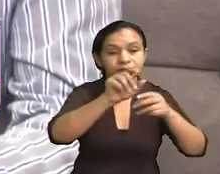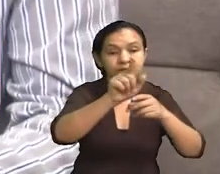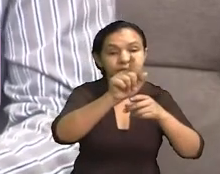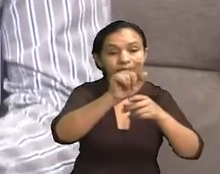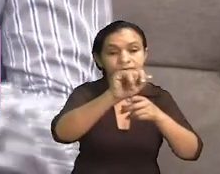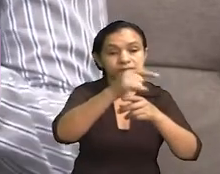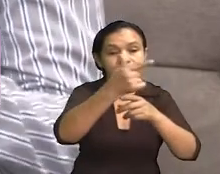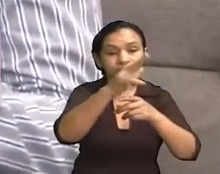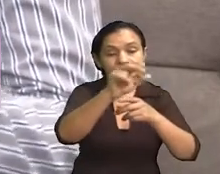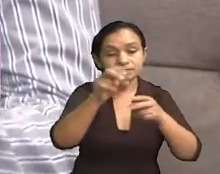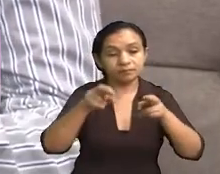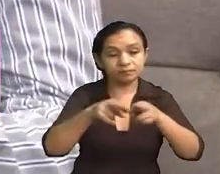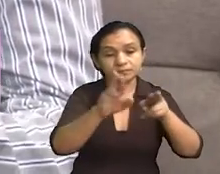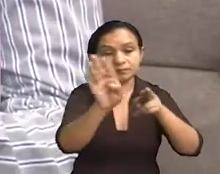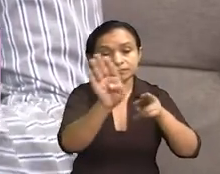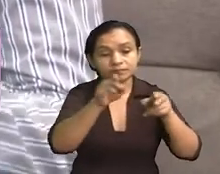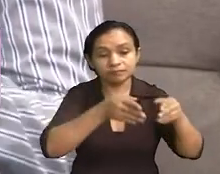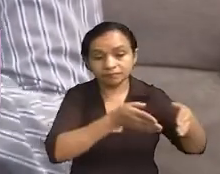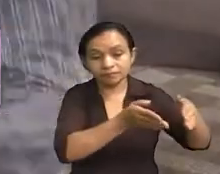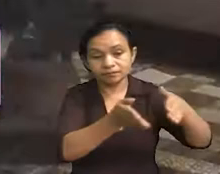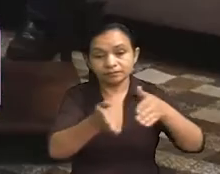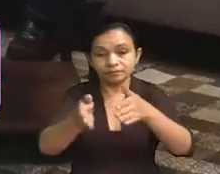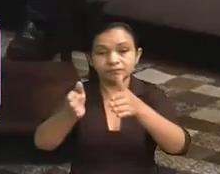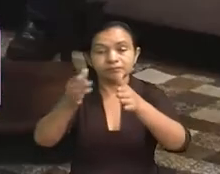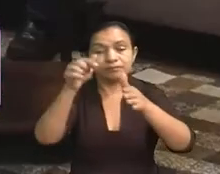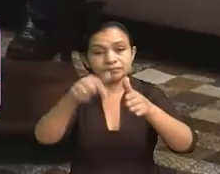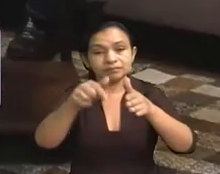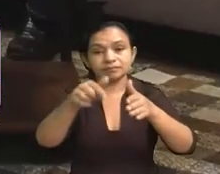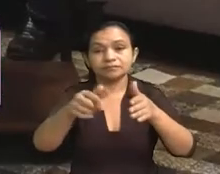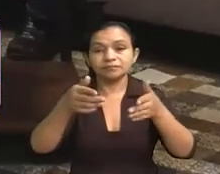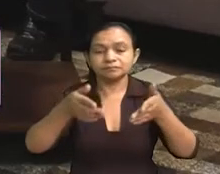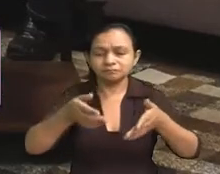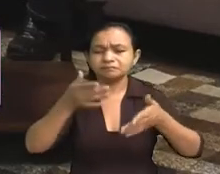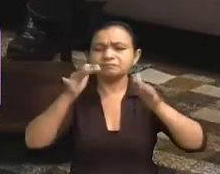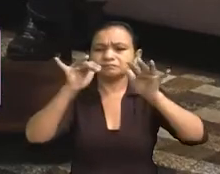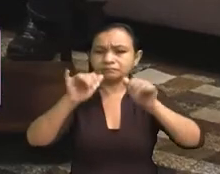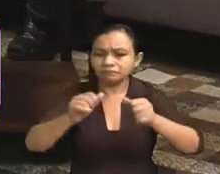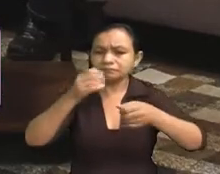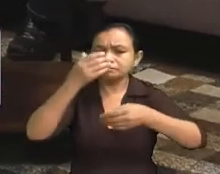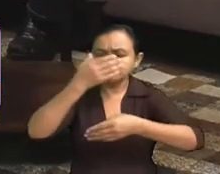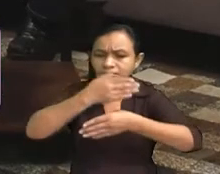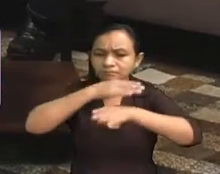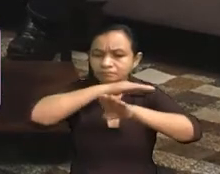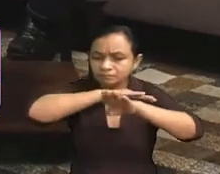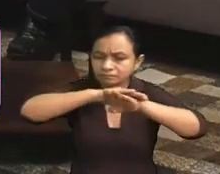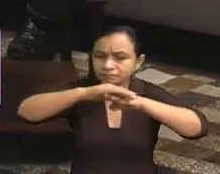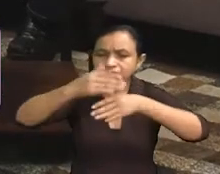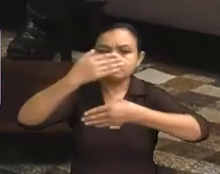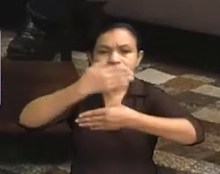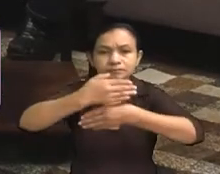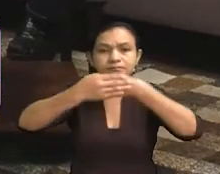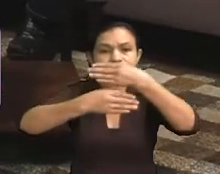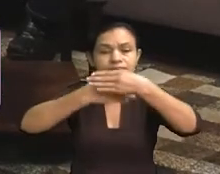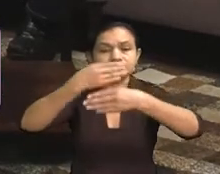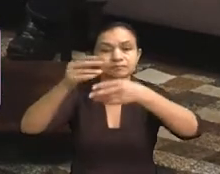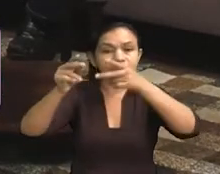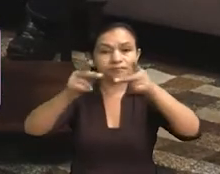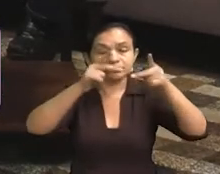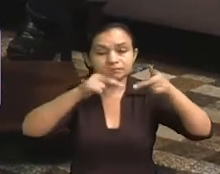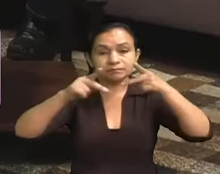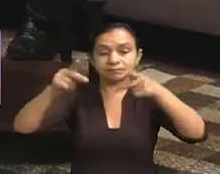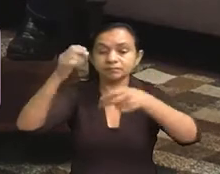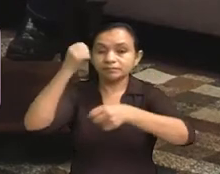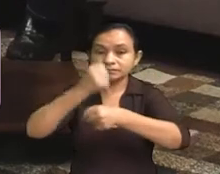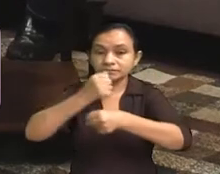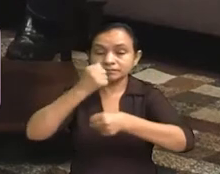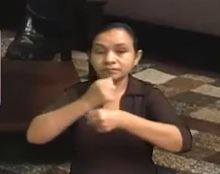Río Blanco. En ese tramo están las maquinarias y están los ingenieros y los ejecutores de la